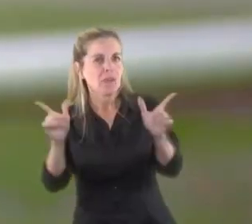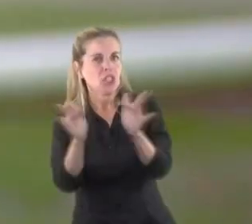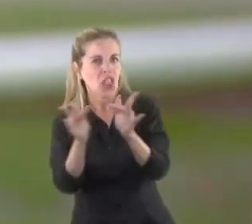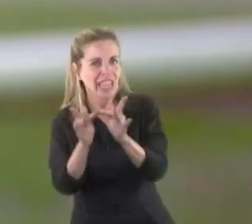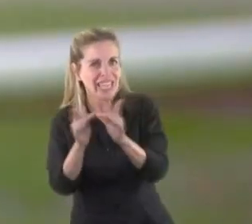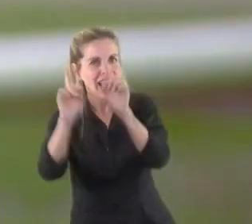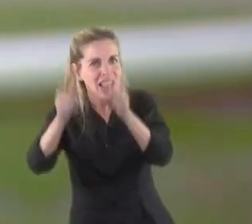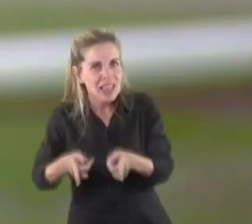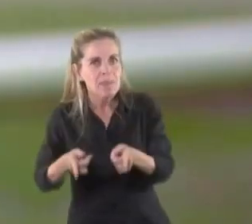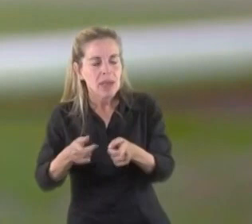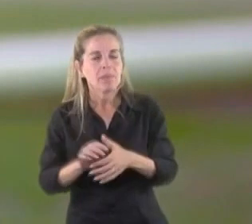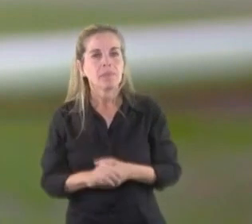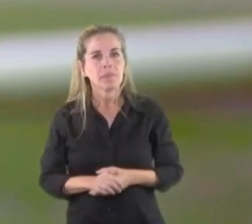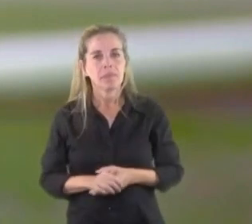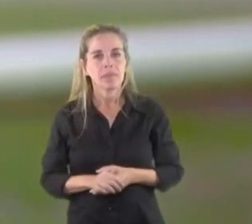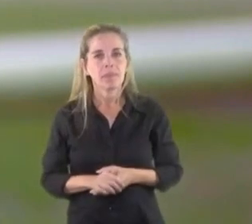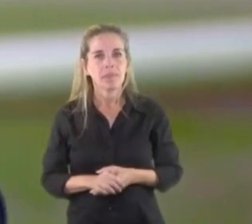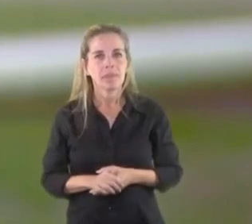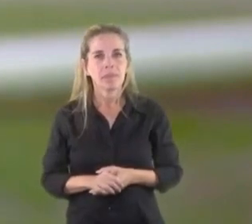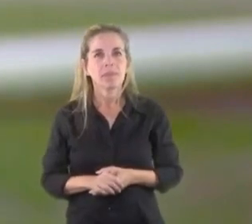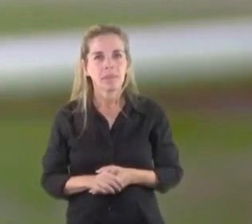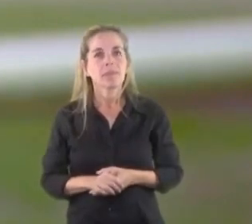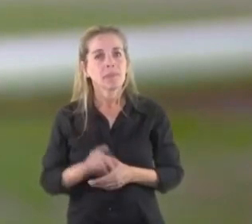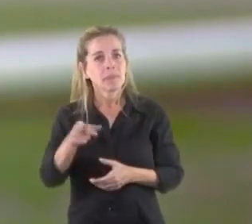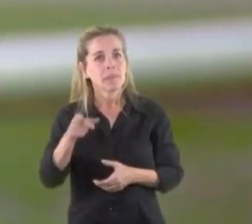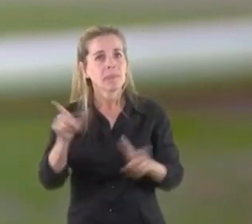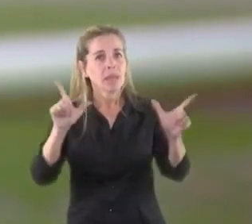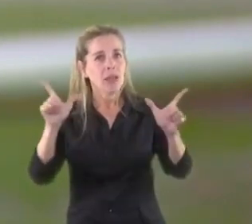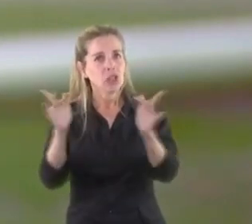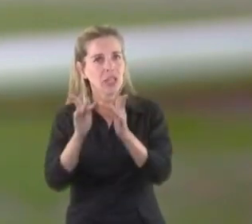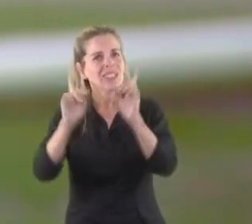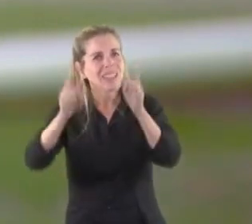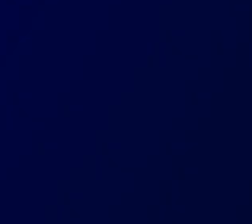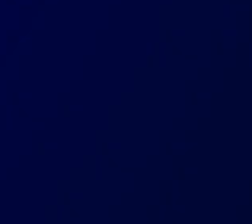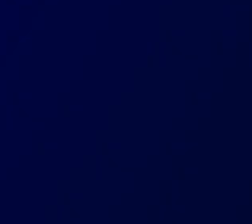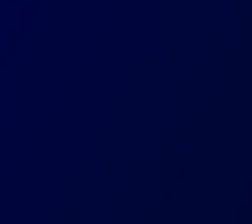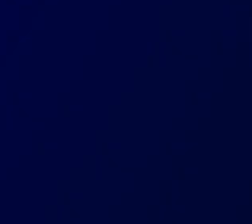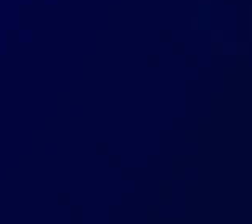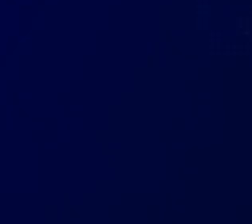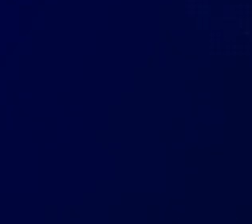Eso también es hacer democracia.